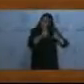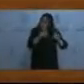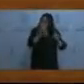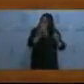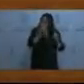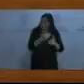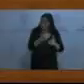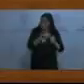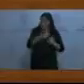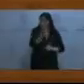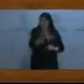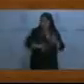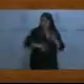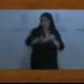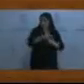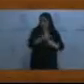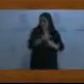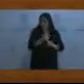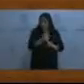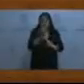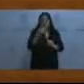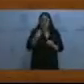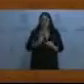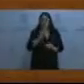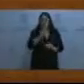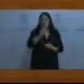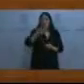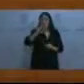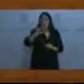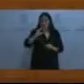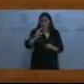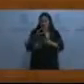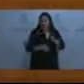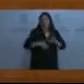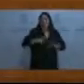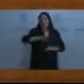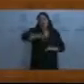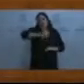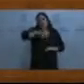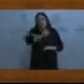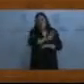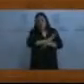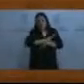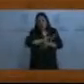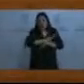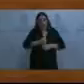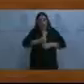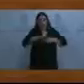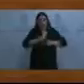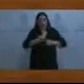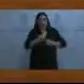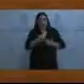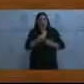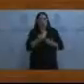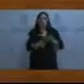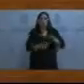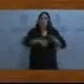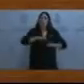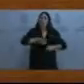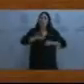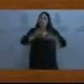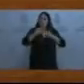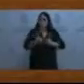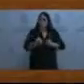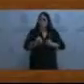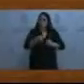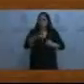de arreglarlo. Lo mismo con los SAC. Otro paso firme que ha dado la Consejería, un paso firme después